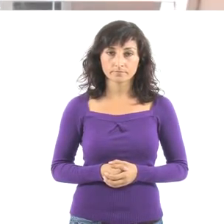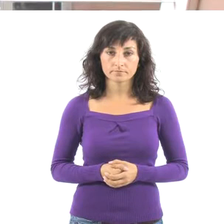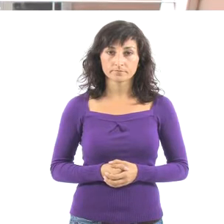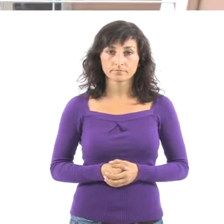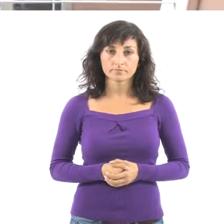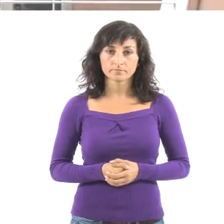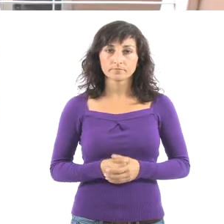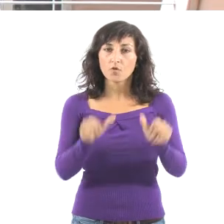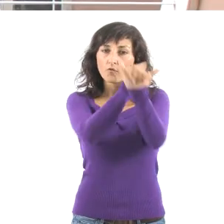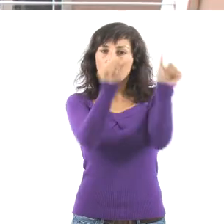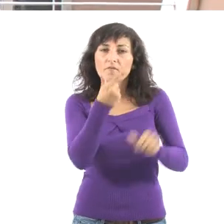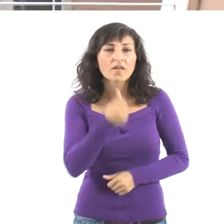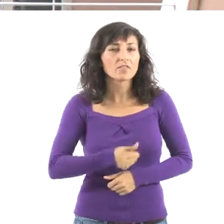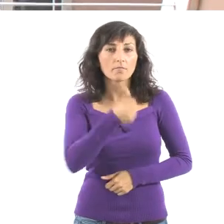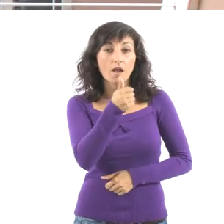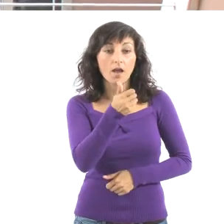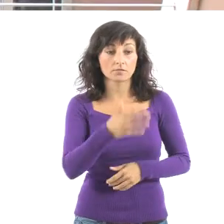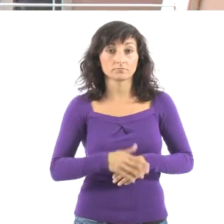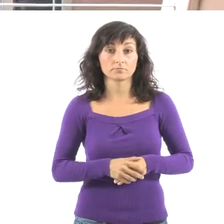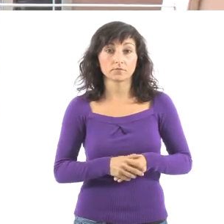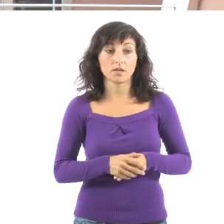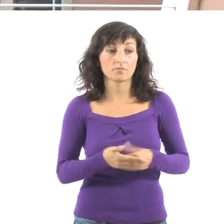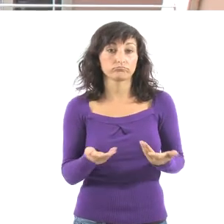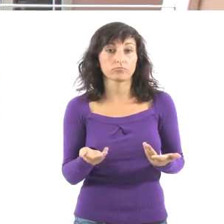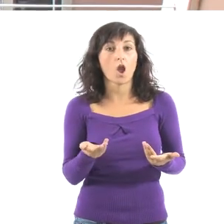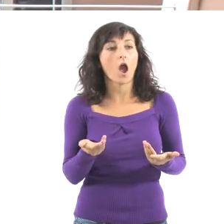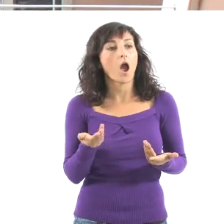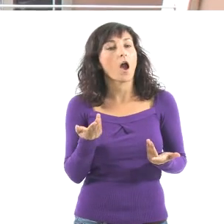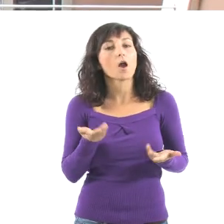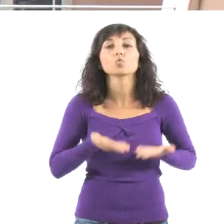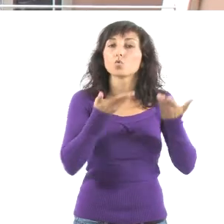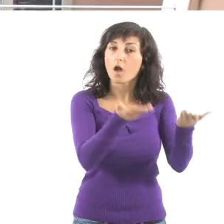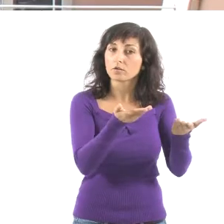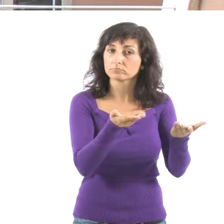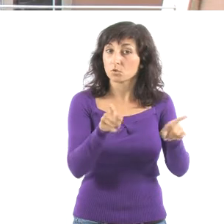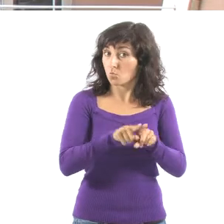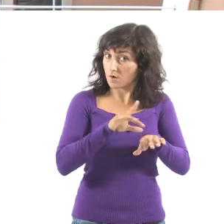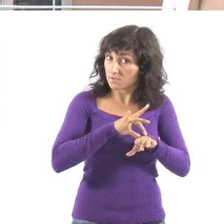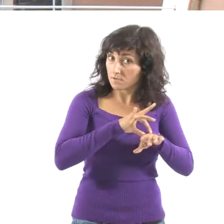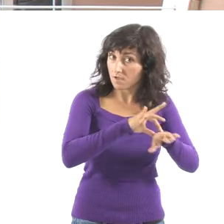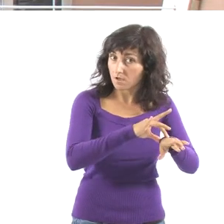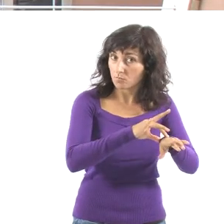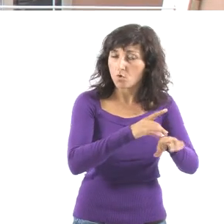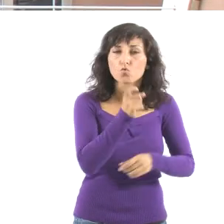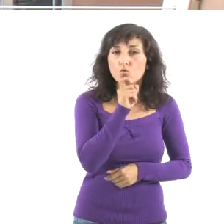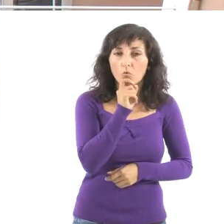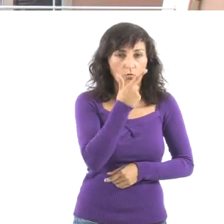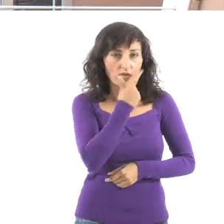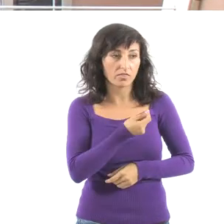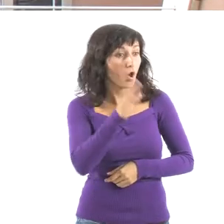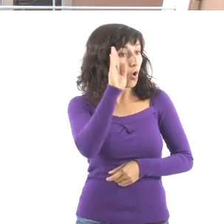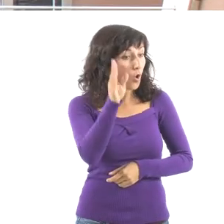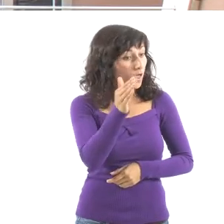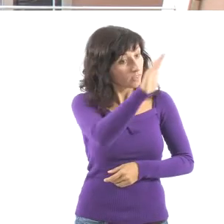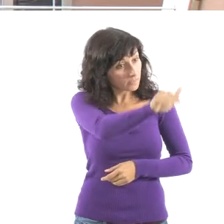La forma más sencilla de iniciar una conducta de guiado es simplemente decirle hola,